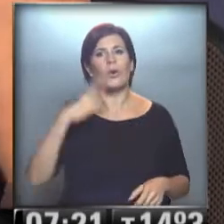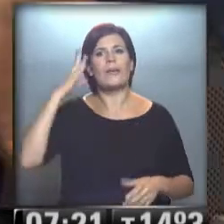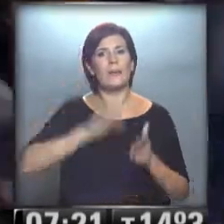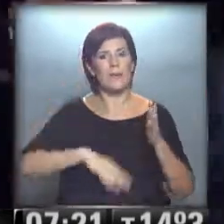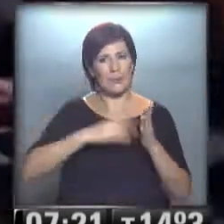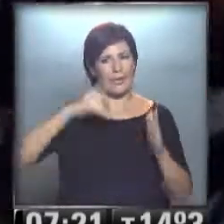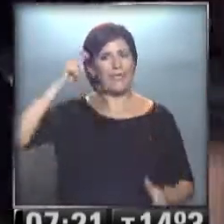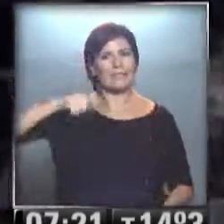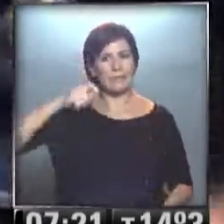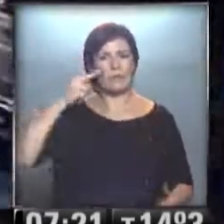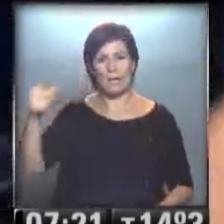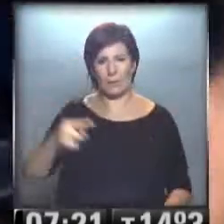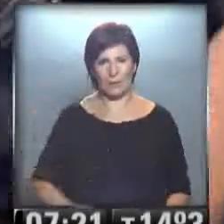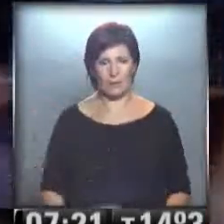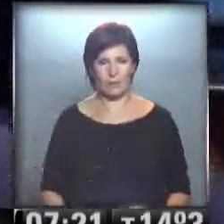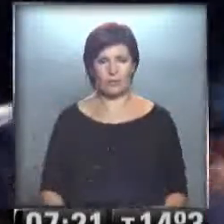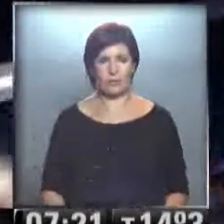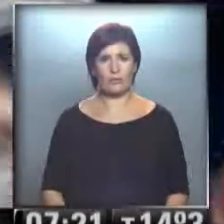Blanca.